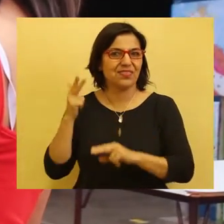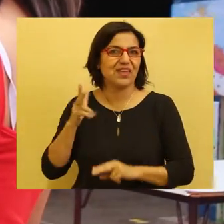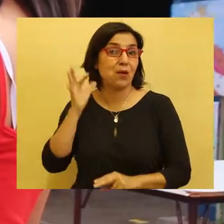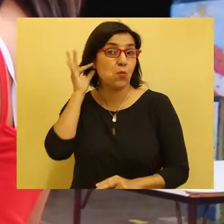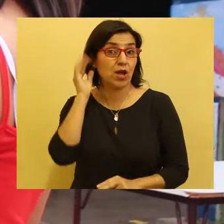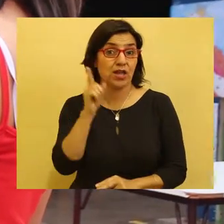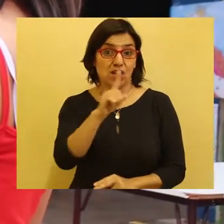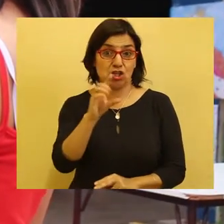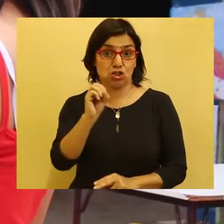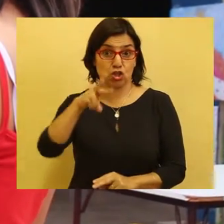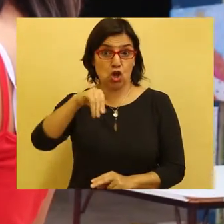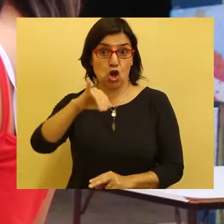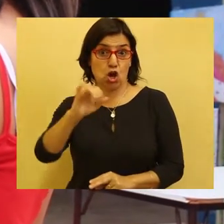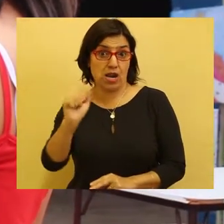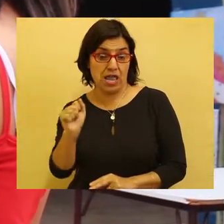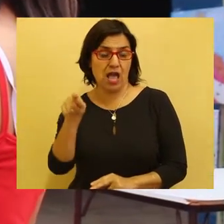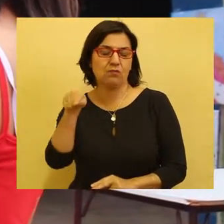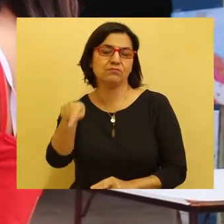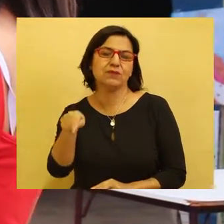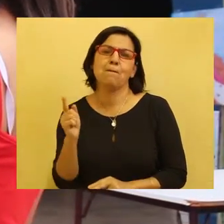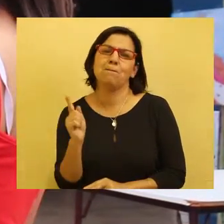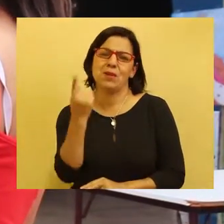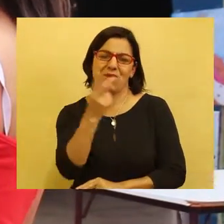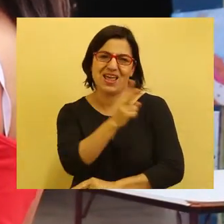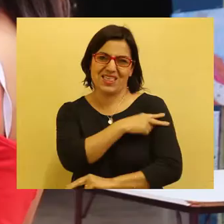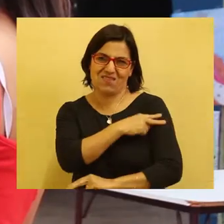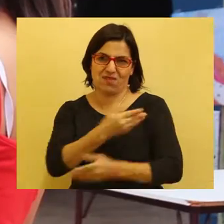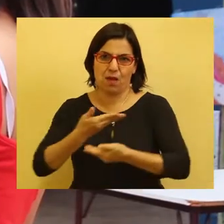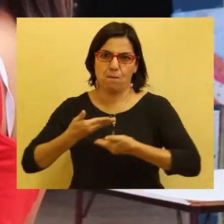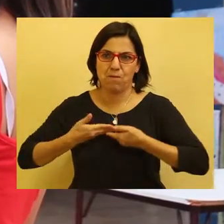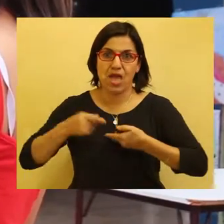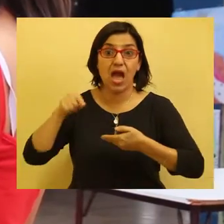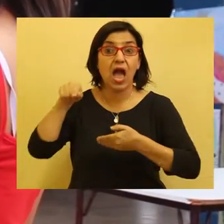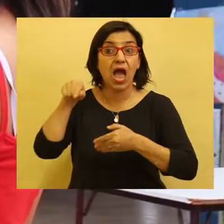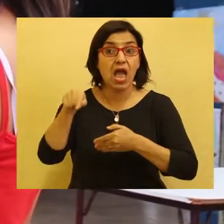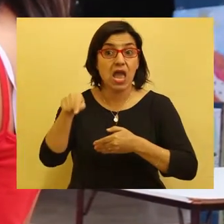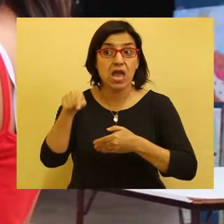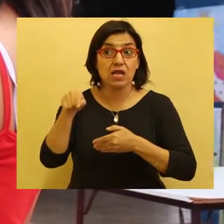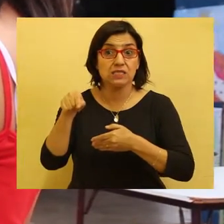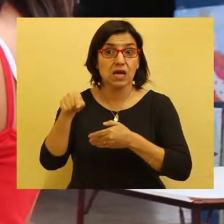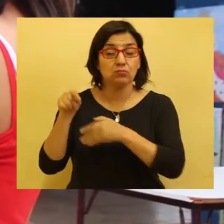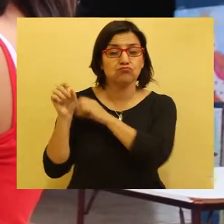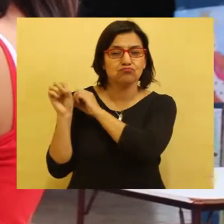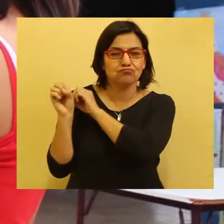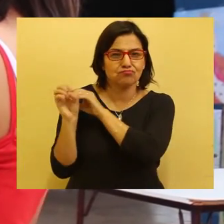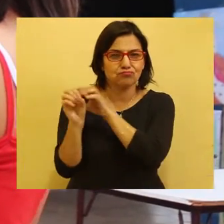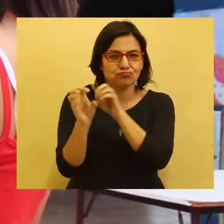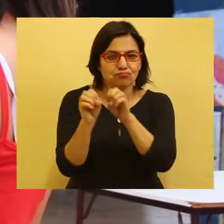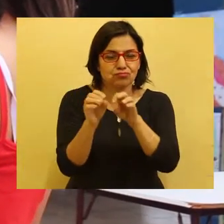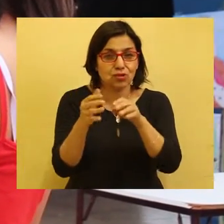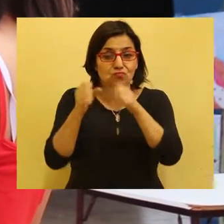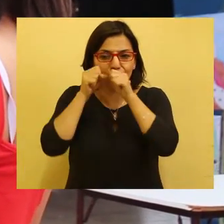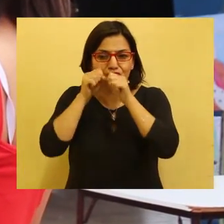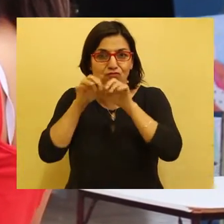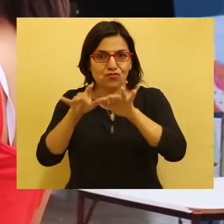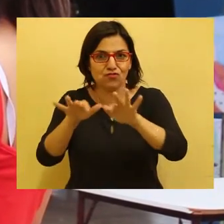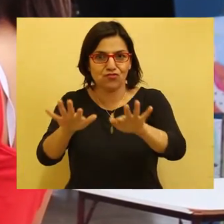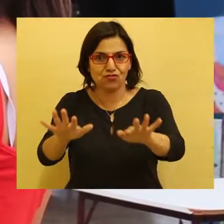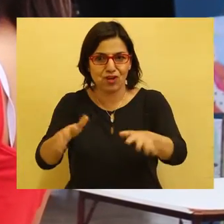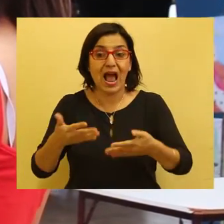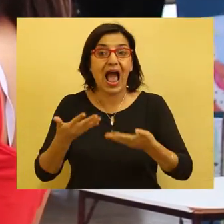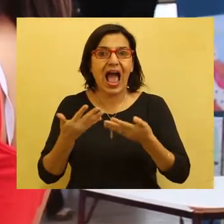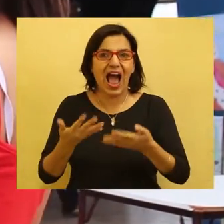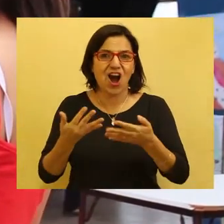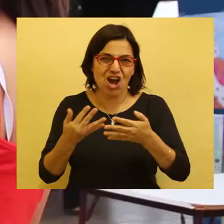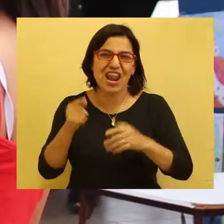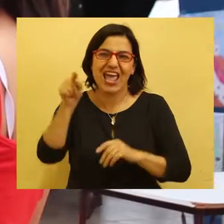Ella fue mi primera jefa, pero sí dejó un legado. Ella sembró y ahora yo creo que en el lugar